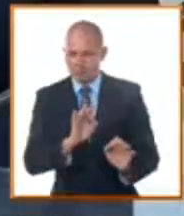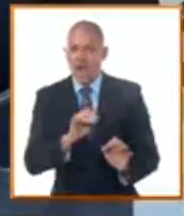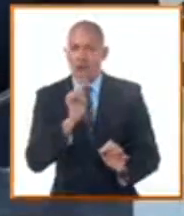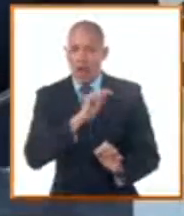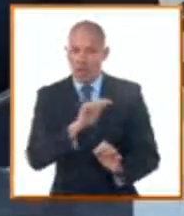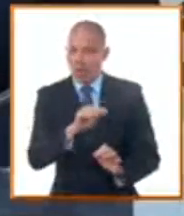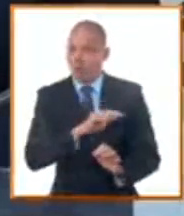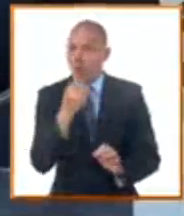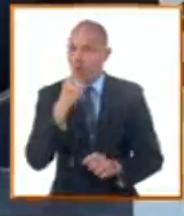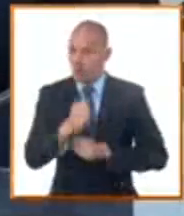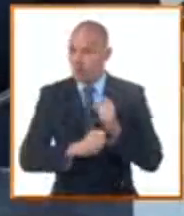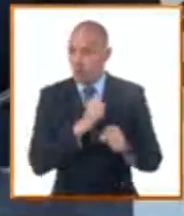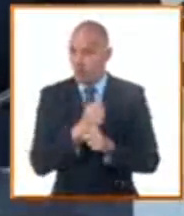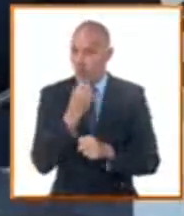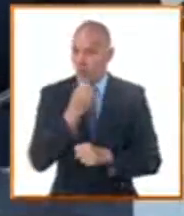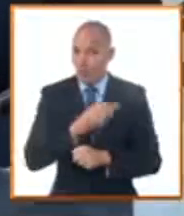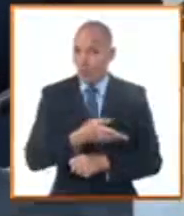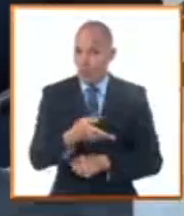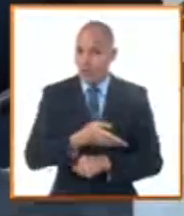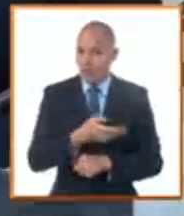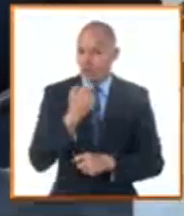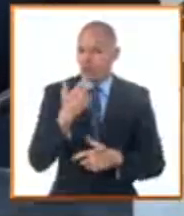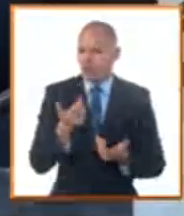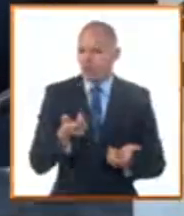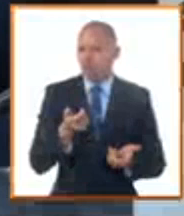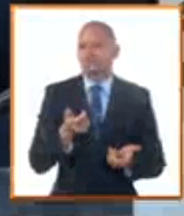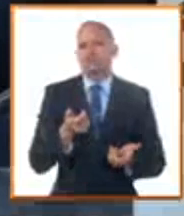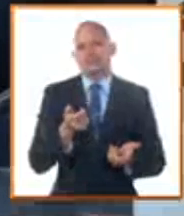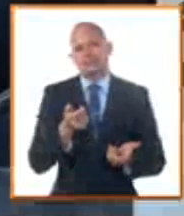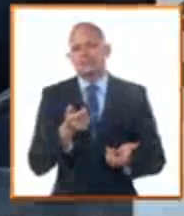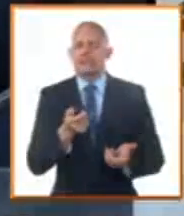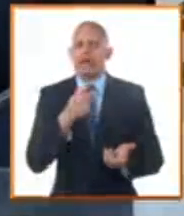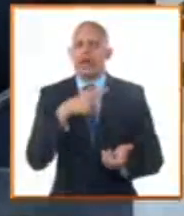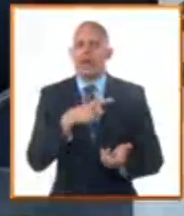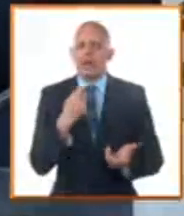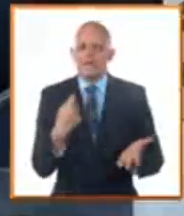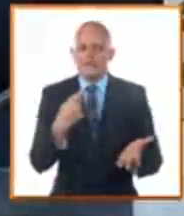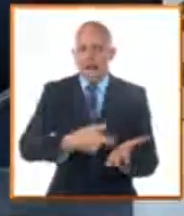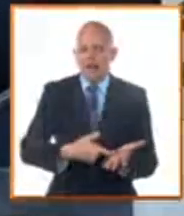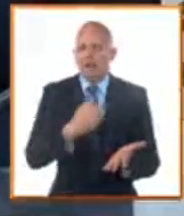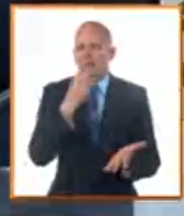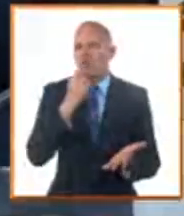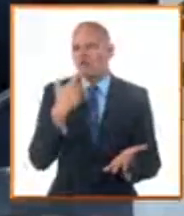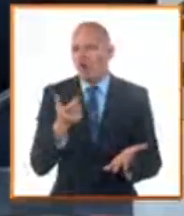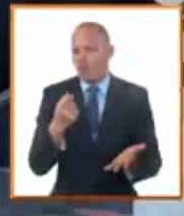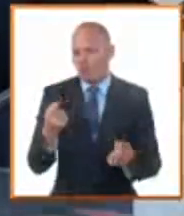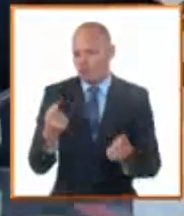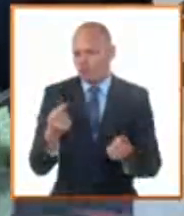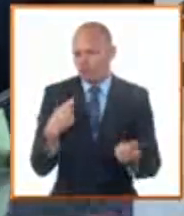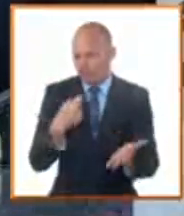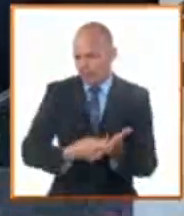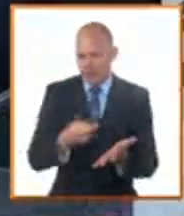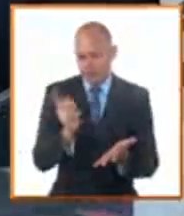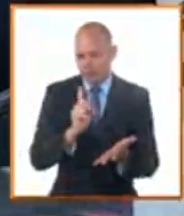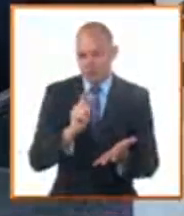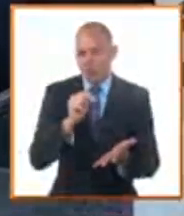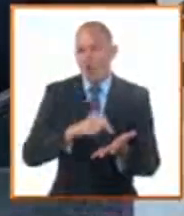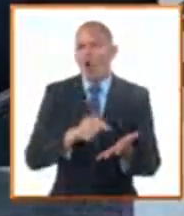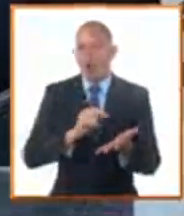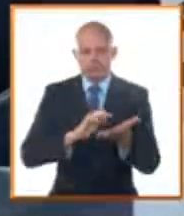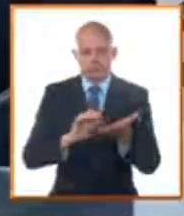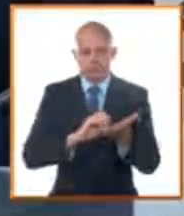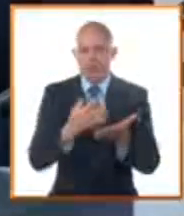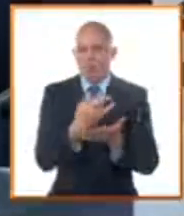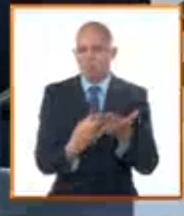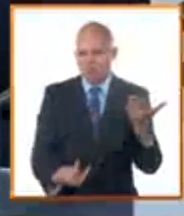hay potencialidades y capacidades para desarrollar los pagos electrónicos, el comercio electrónico, hoy no podemos estar satisfechos o no